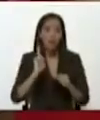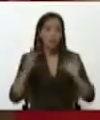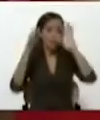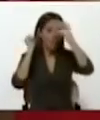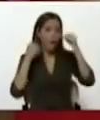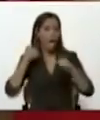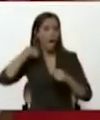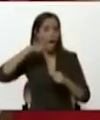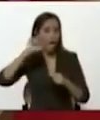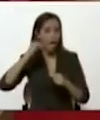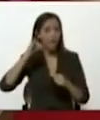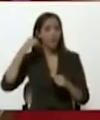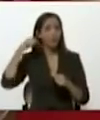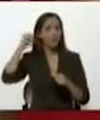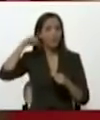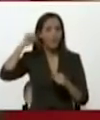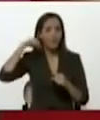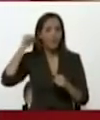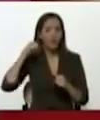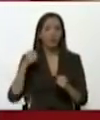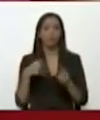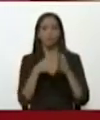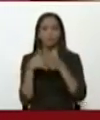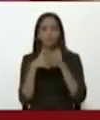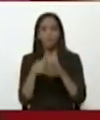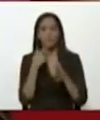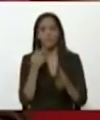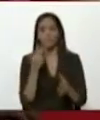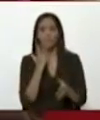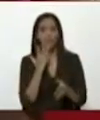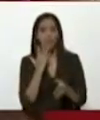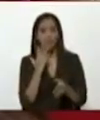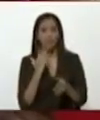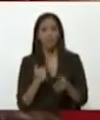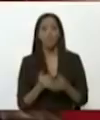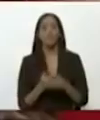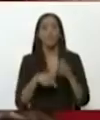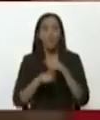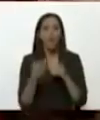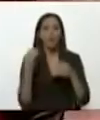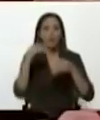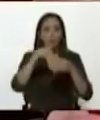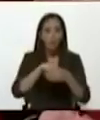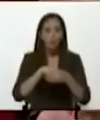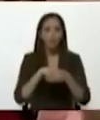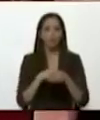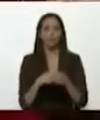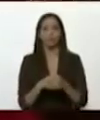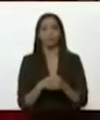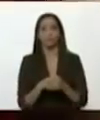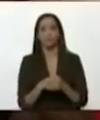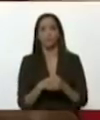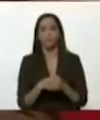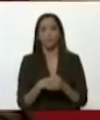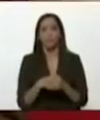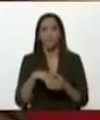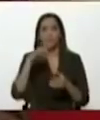un video, donde el Senado norteamericano dice que, por ejemplo, va a incorporar al señor Simonovich